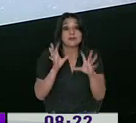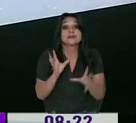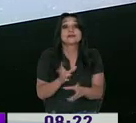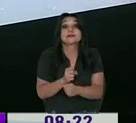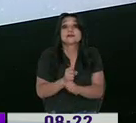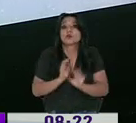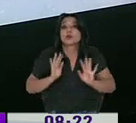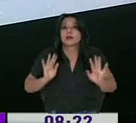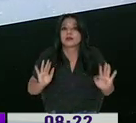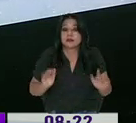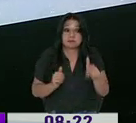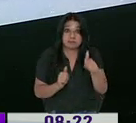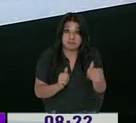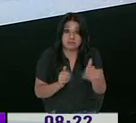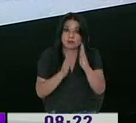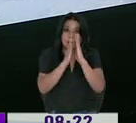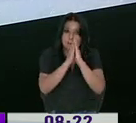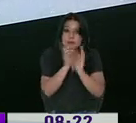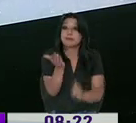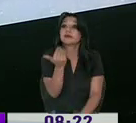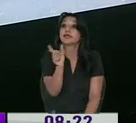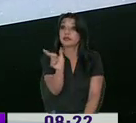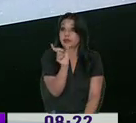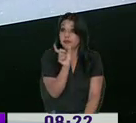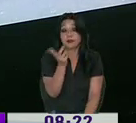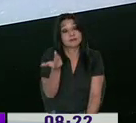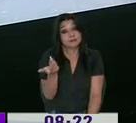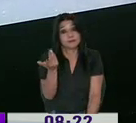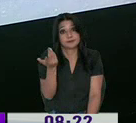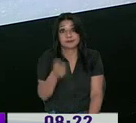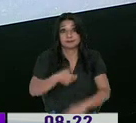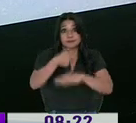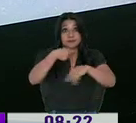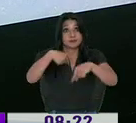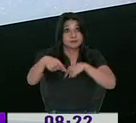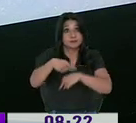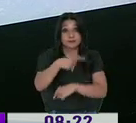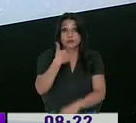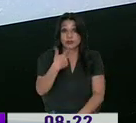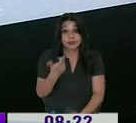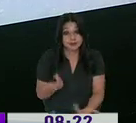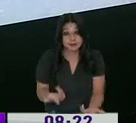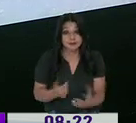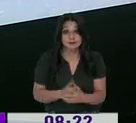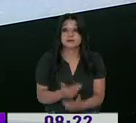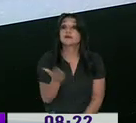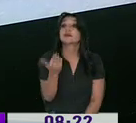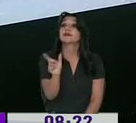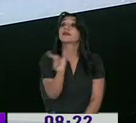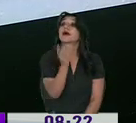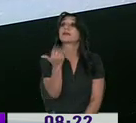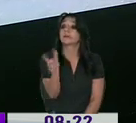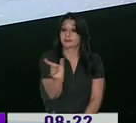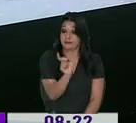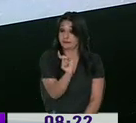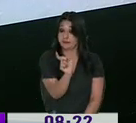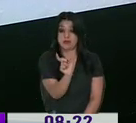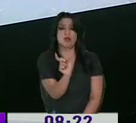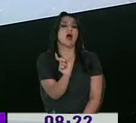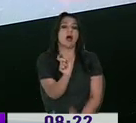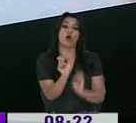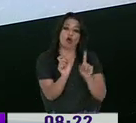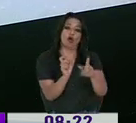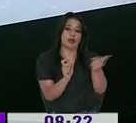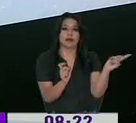potestad del ciudadano pedir identificación. Eso no nos ha dicho el agente. Deme su identificación y a ello le muestro